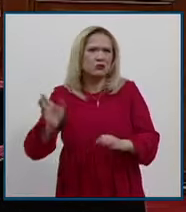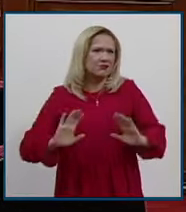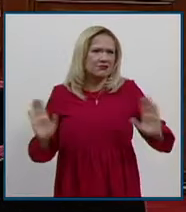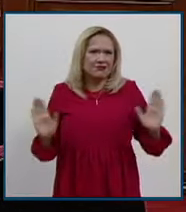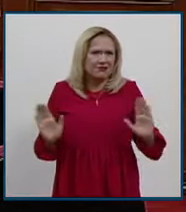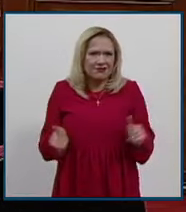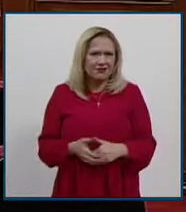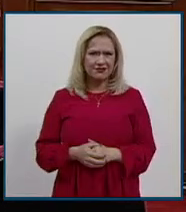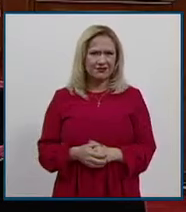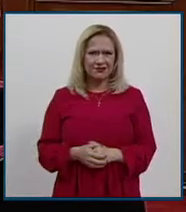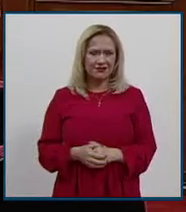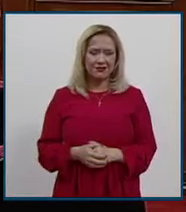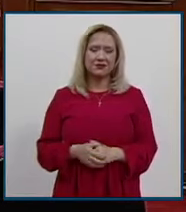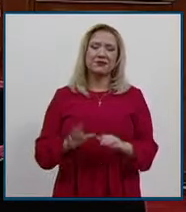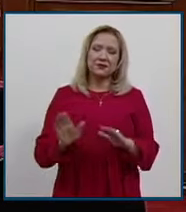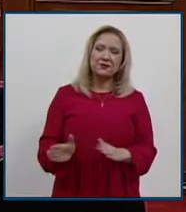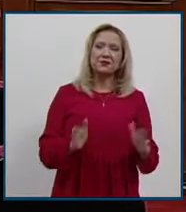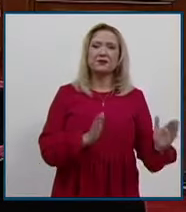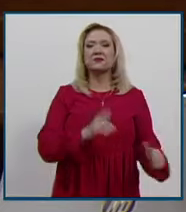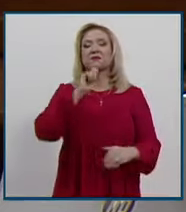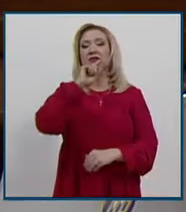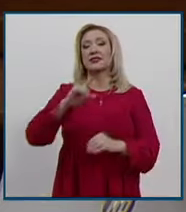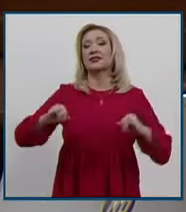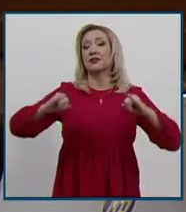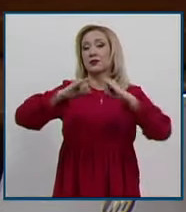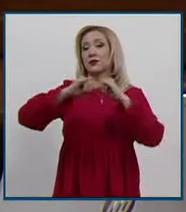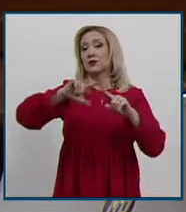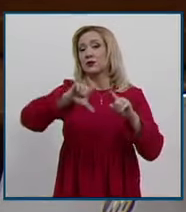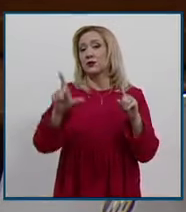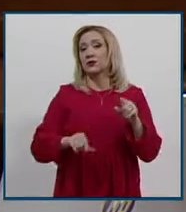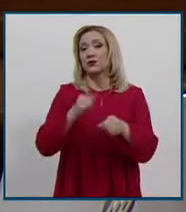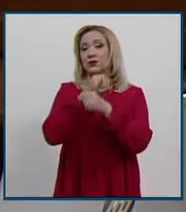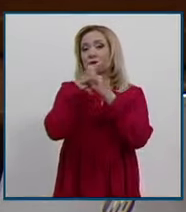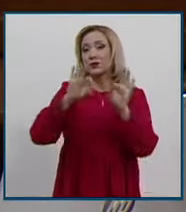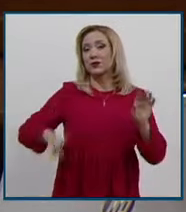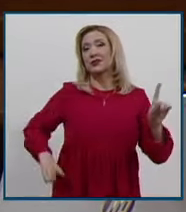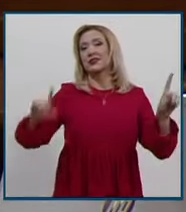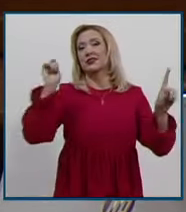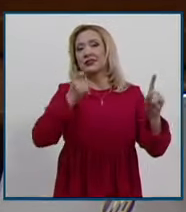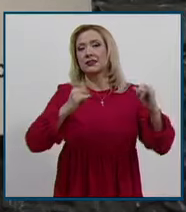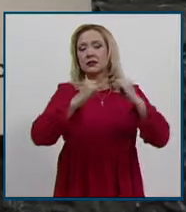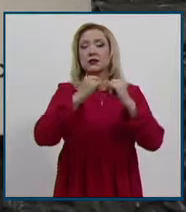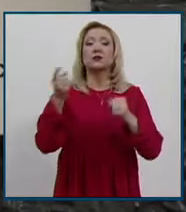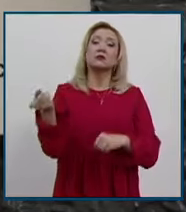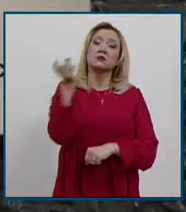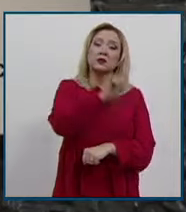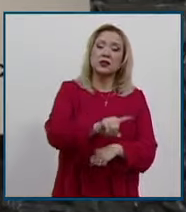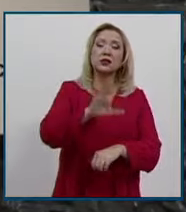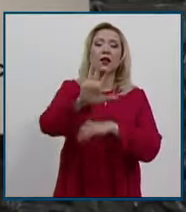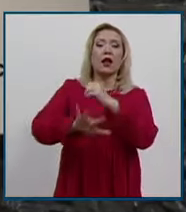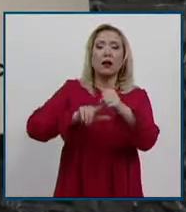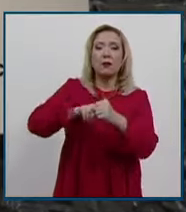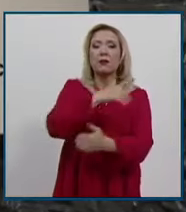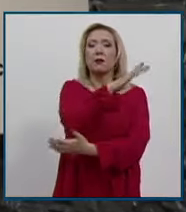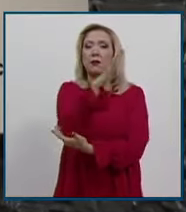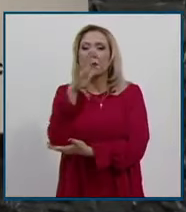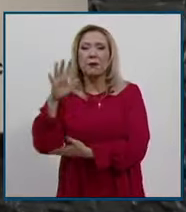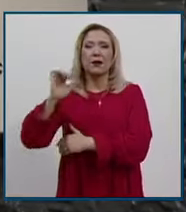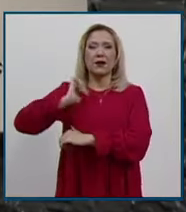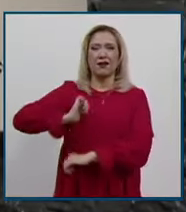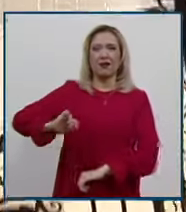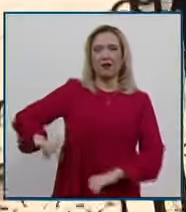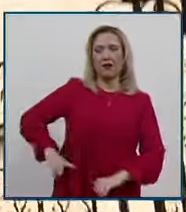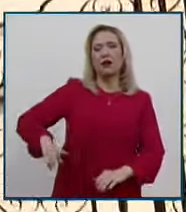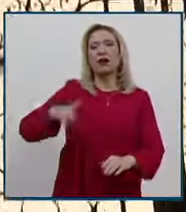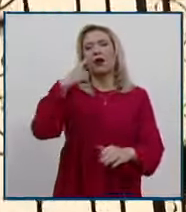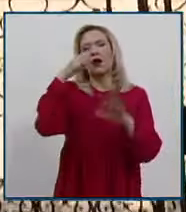pleno también confirmó la resolución de ordena a semarnat la divulgación del escrito y anexos presentados ante